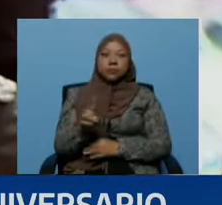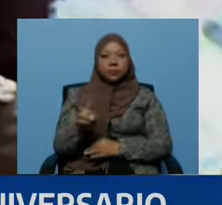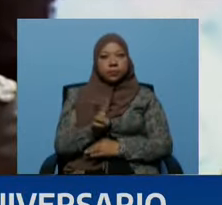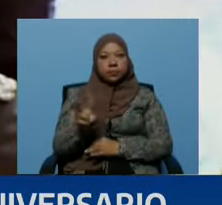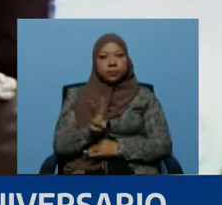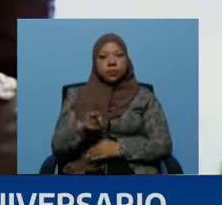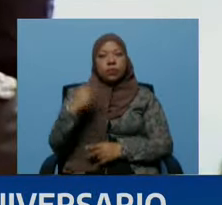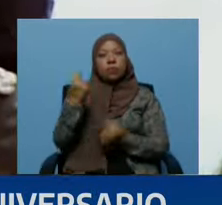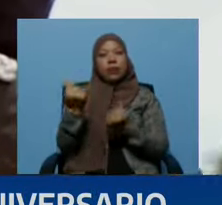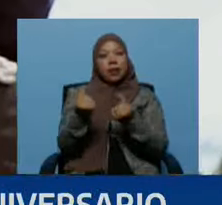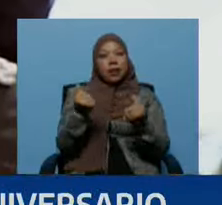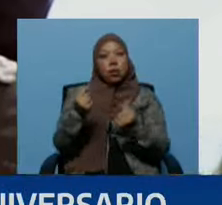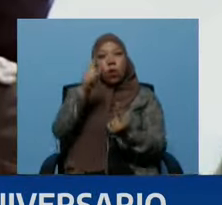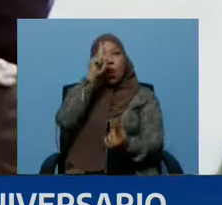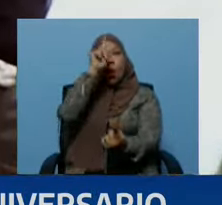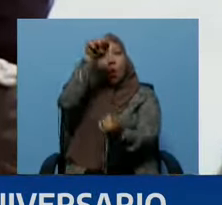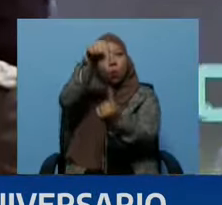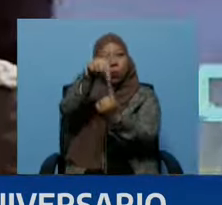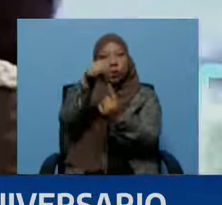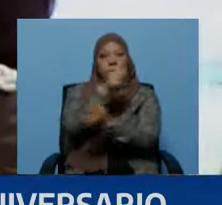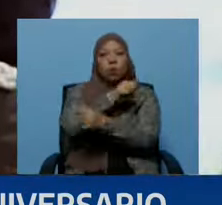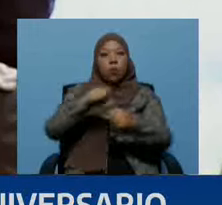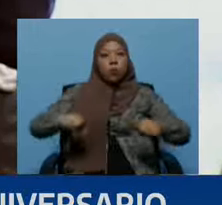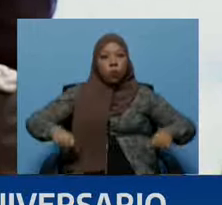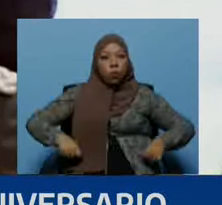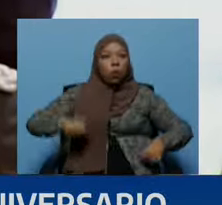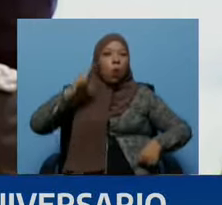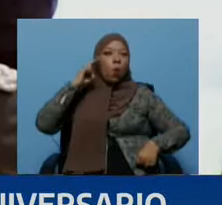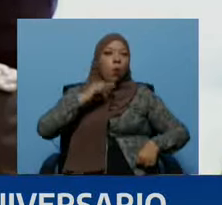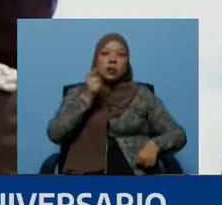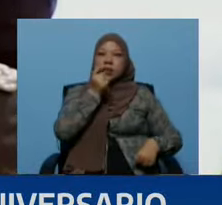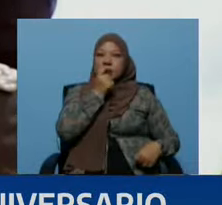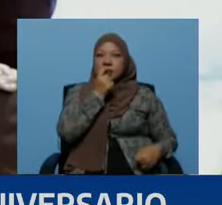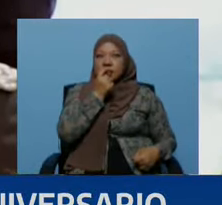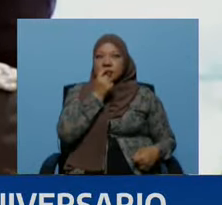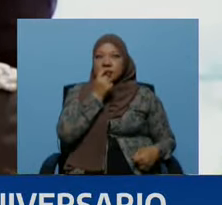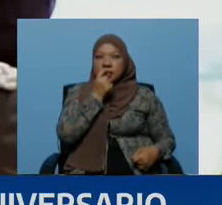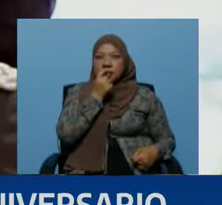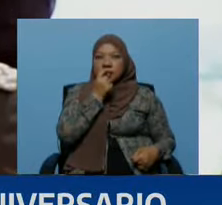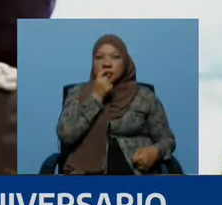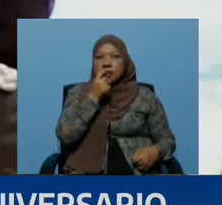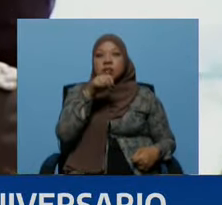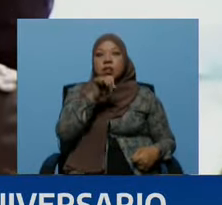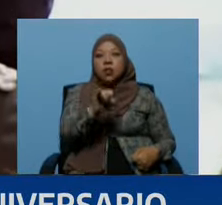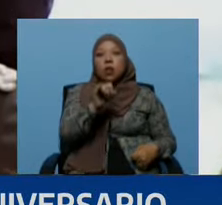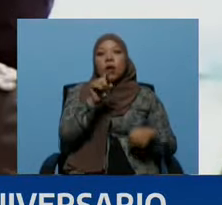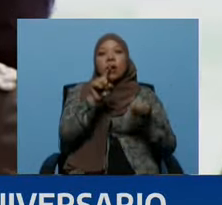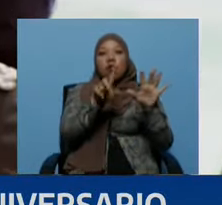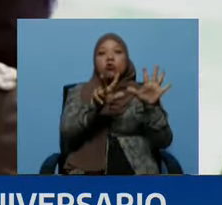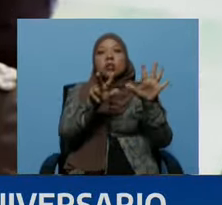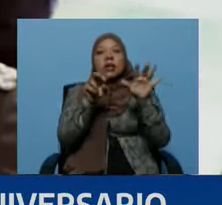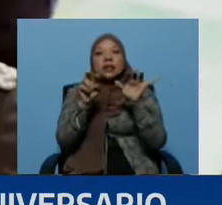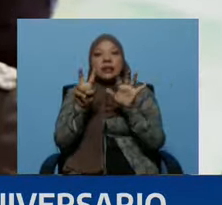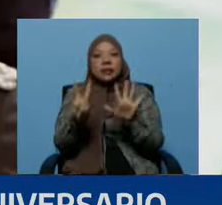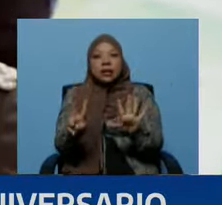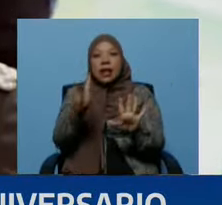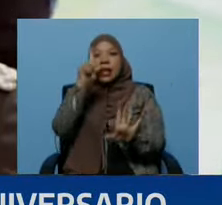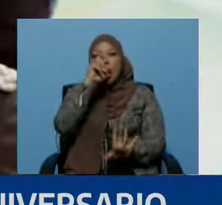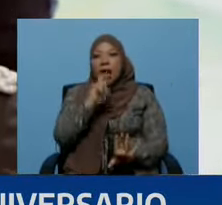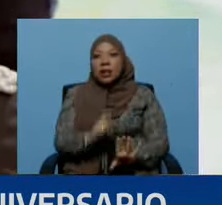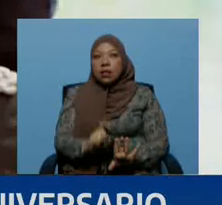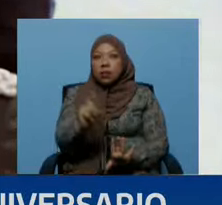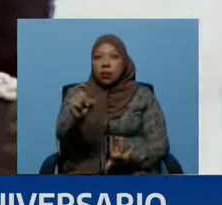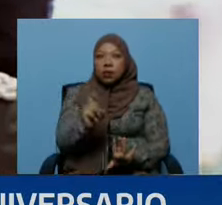la perspectiva de la Guardia Nacional Bolivariana rumbo al centenario será fortalecer